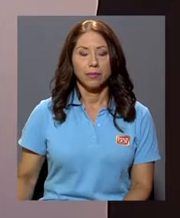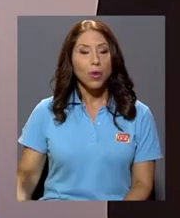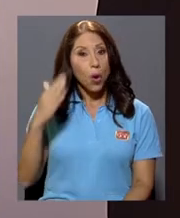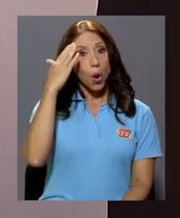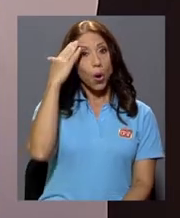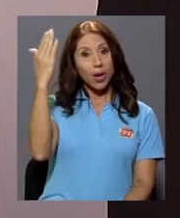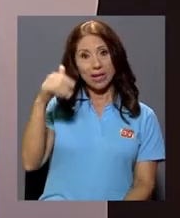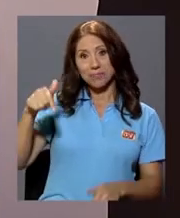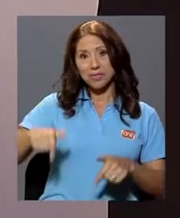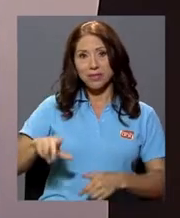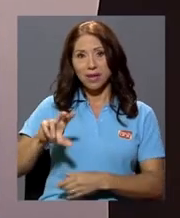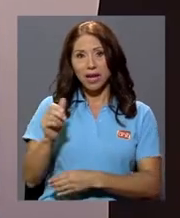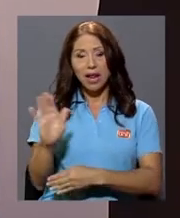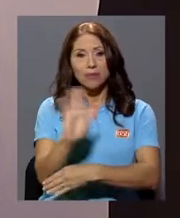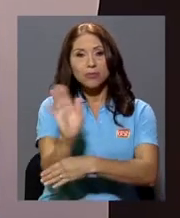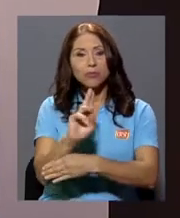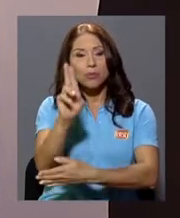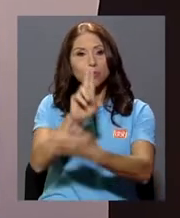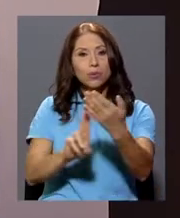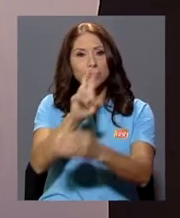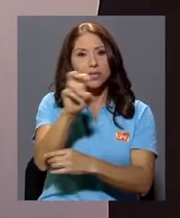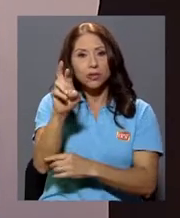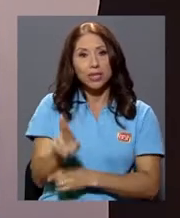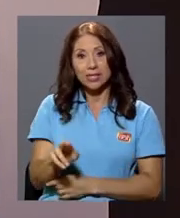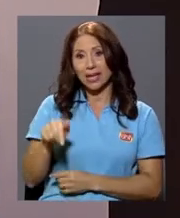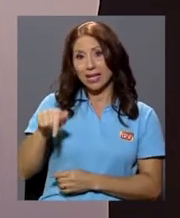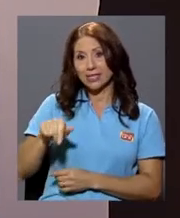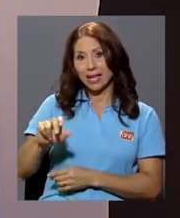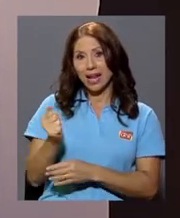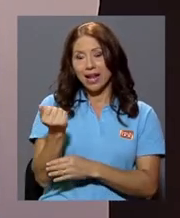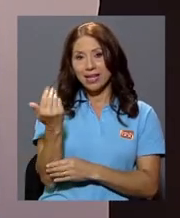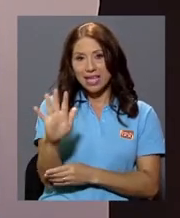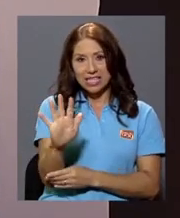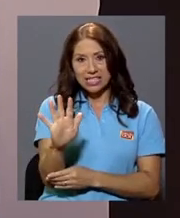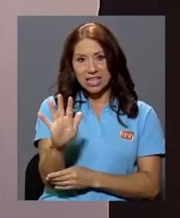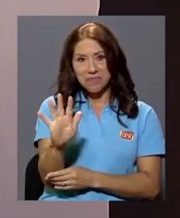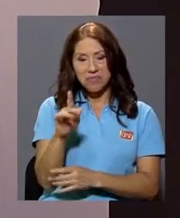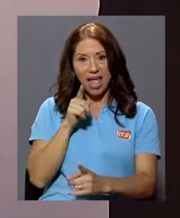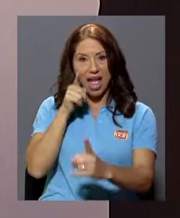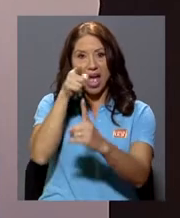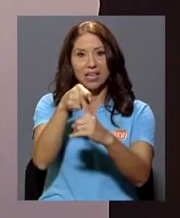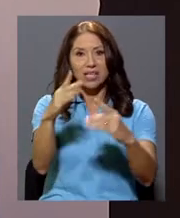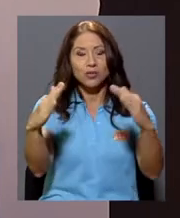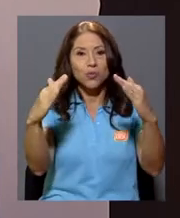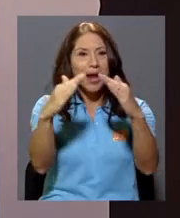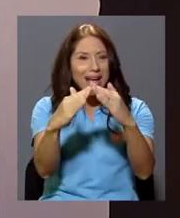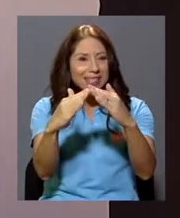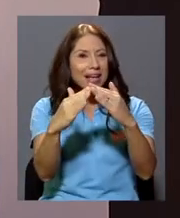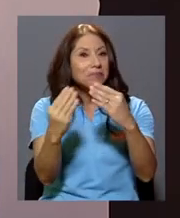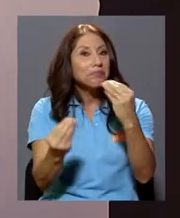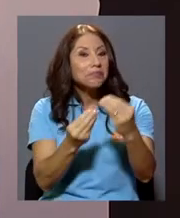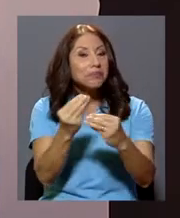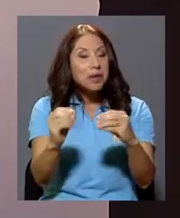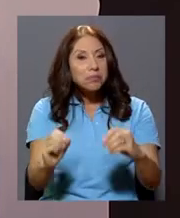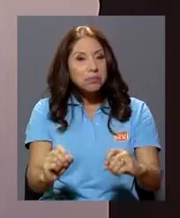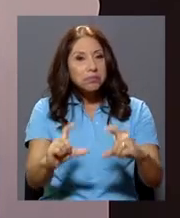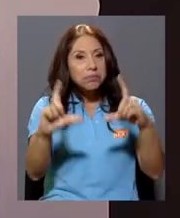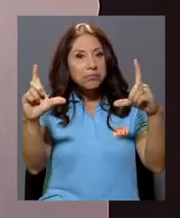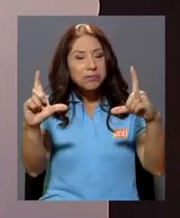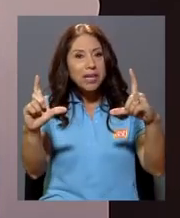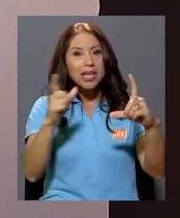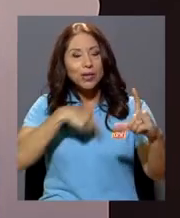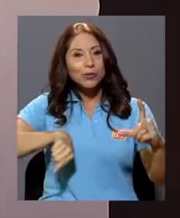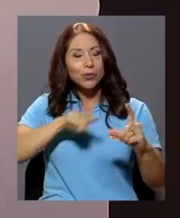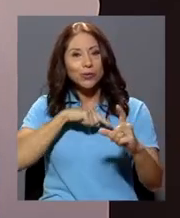Hola, estamos en Canal Universidad de Costa Rica, ese canal 15 que llega hasta su casa por una ventanita y le